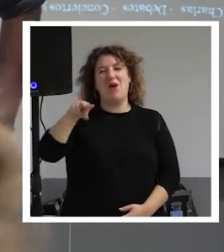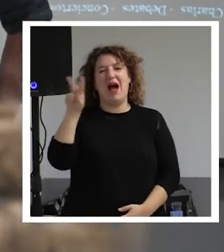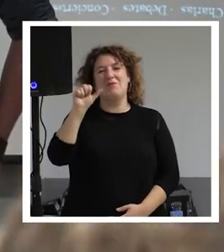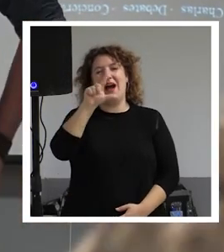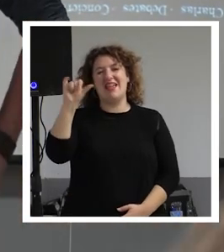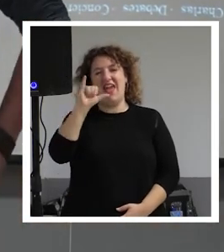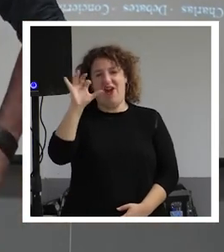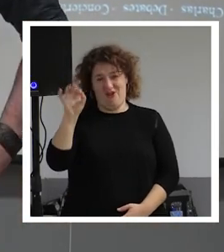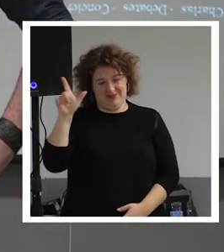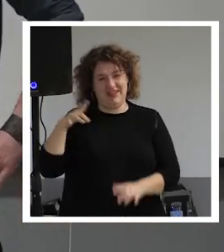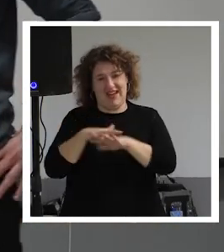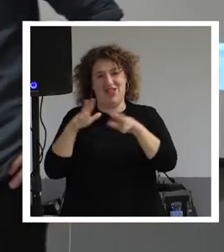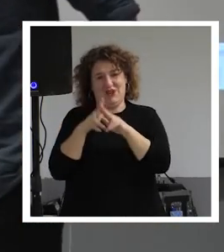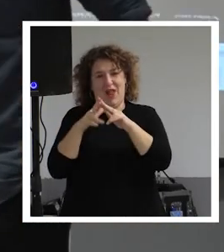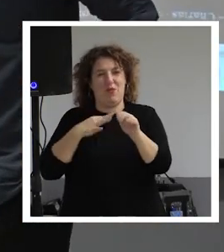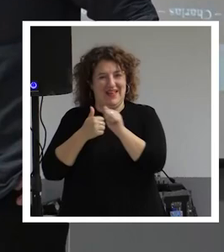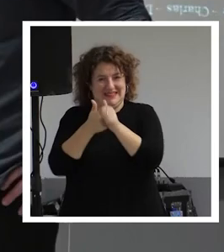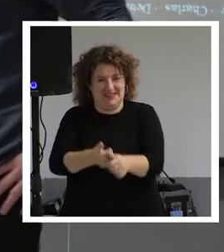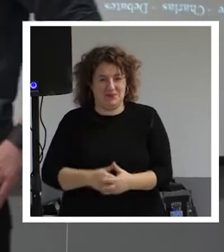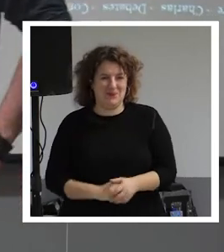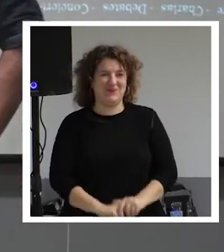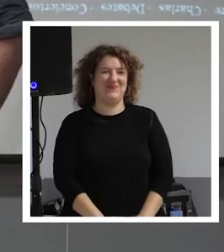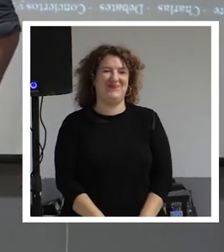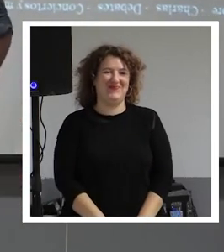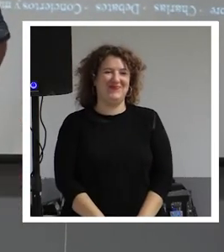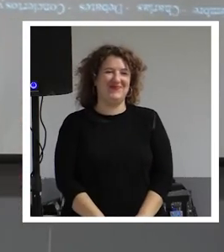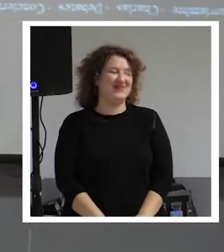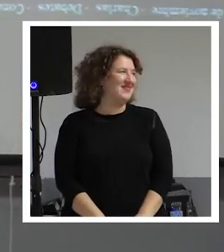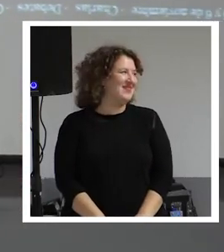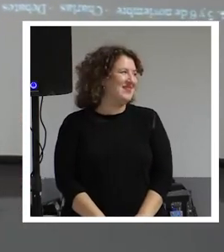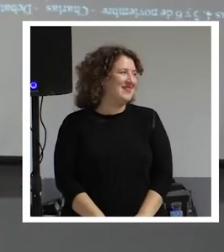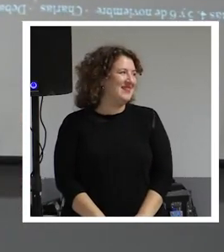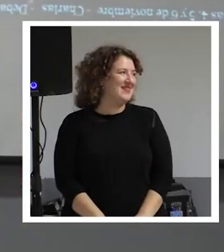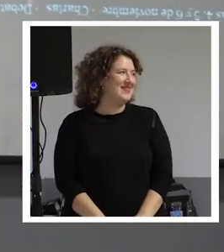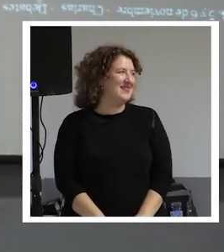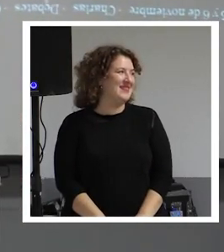por lo tanto sé que lo que diga sé que lo que diga si va a ser